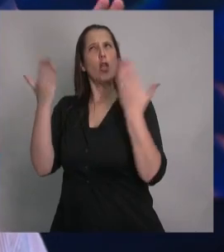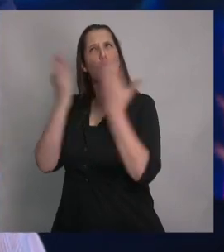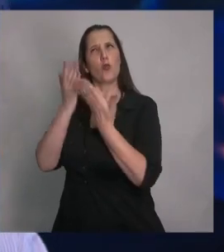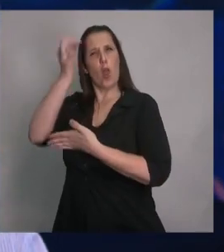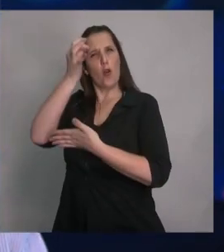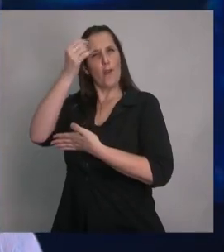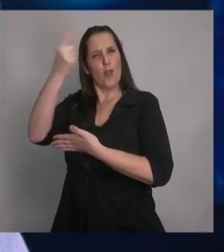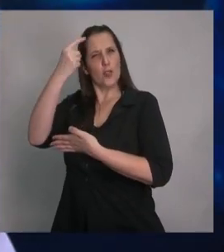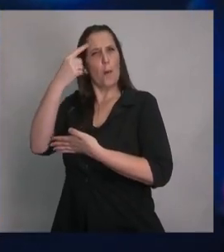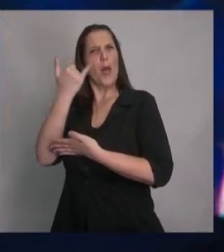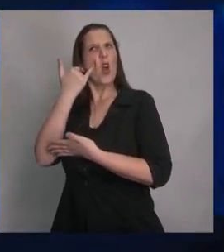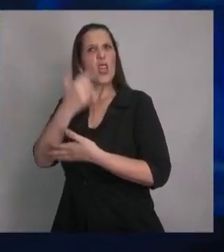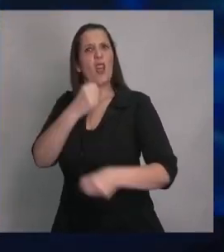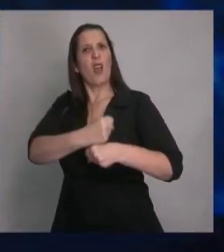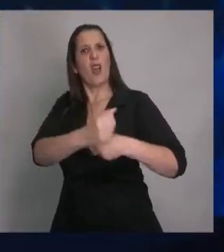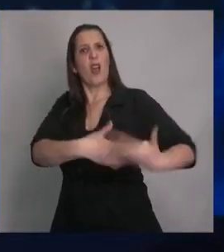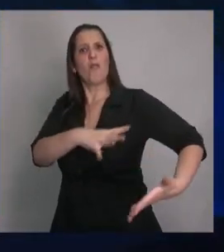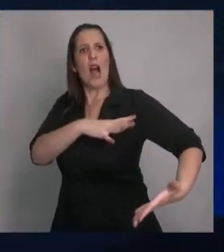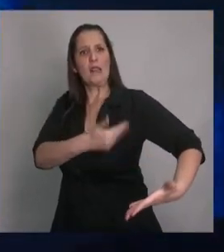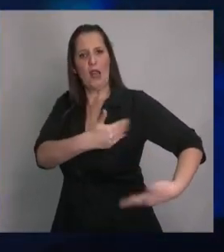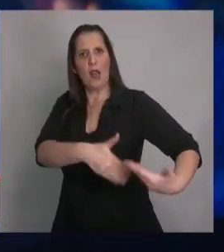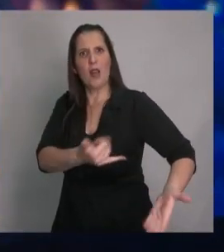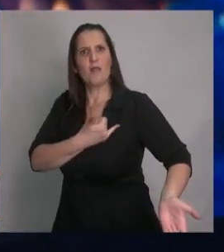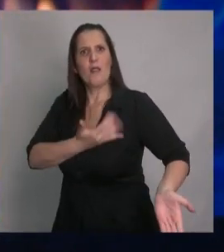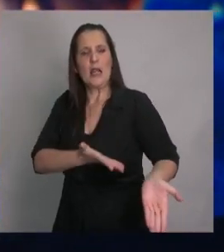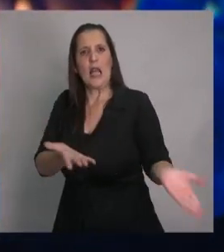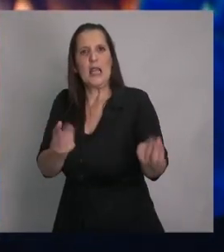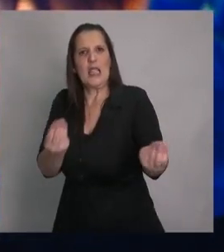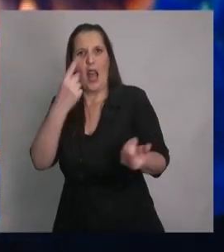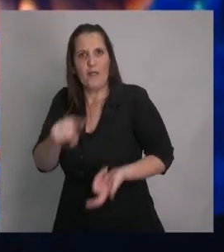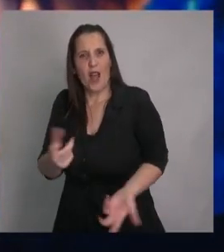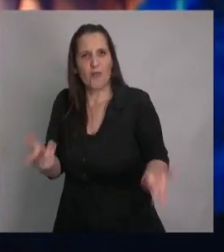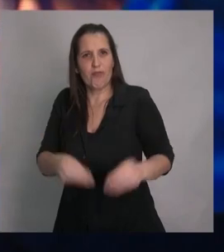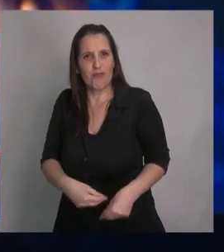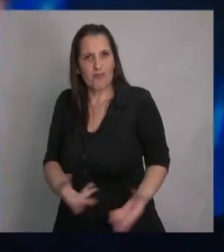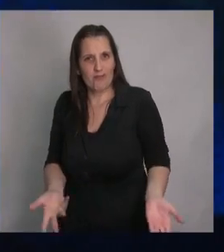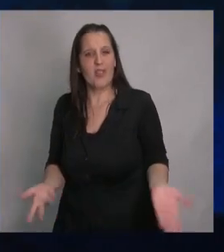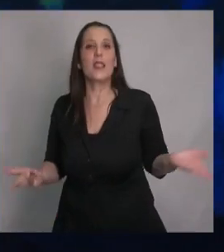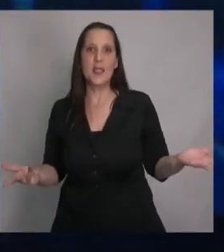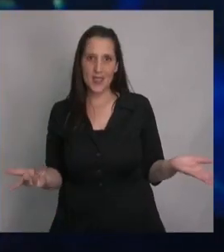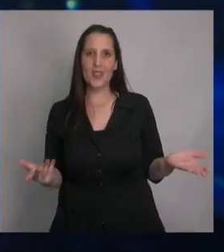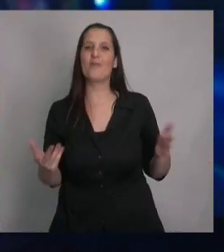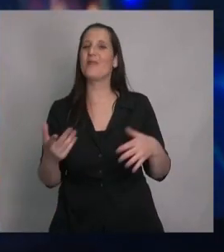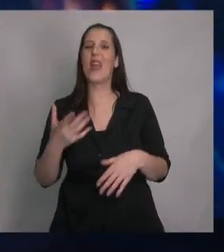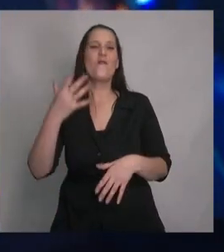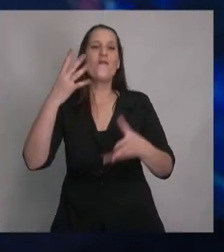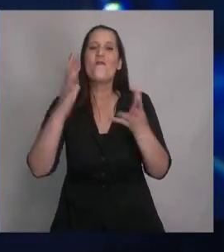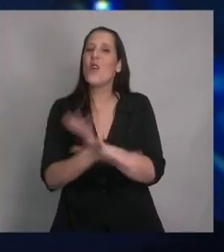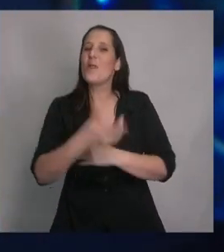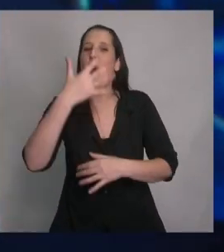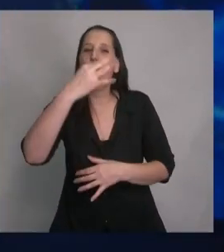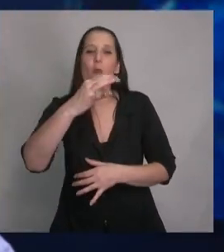simple papel para que se lo coman los ratones en las bibliotecas. La única manera para que las ideas